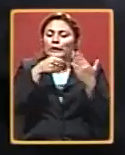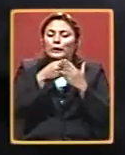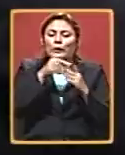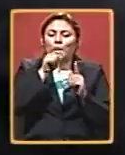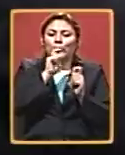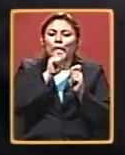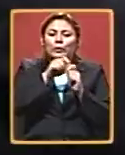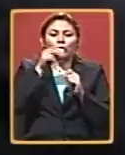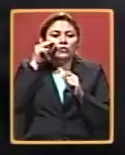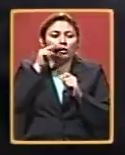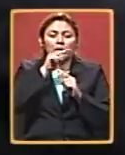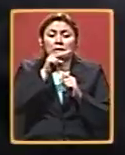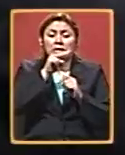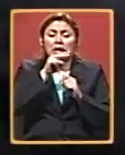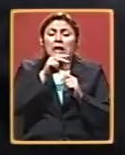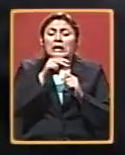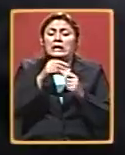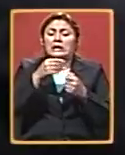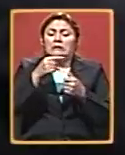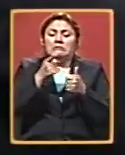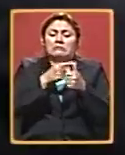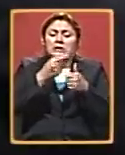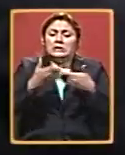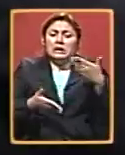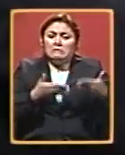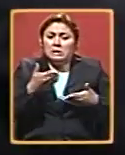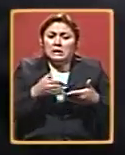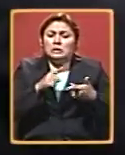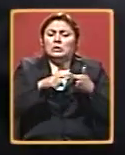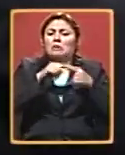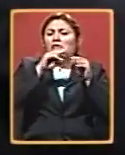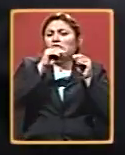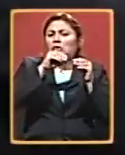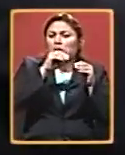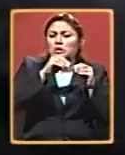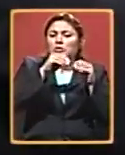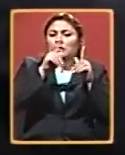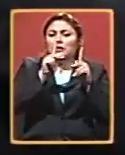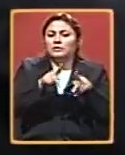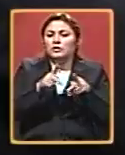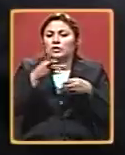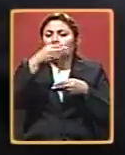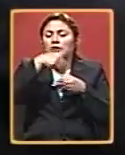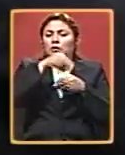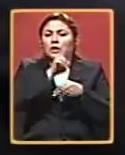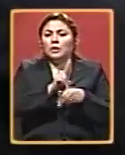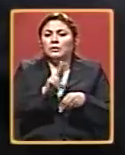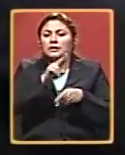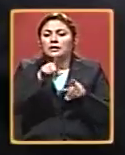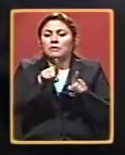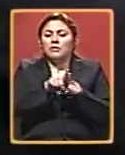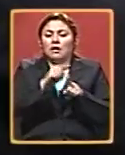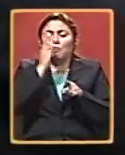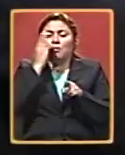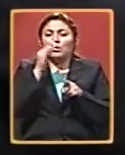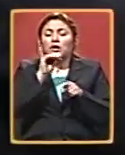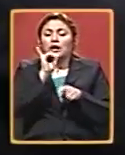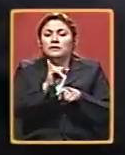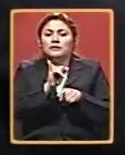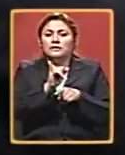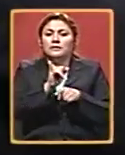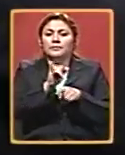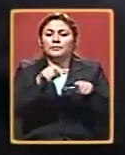desde el punto de vista del servicio para la gente y desde el punto de vista de la formación de la gente al interior de la universidad también, porque en ese